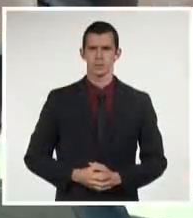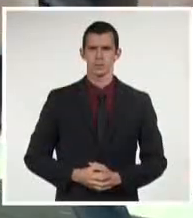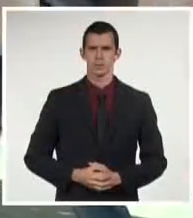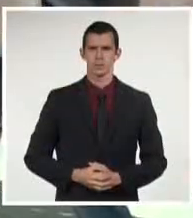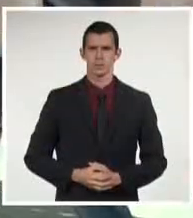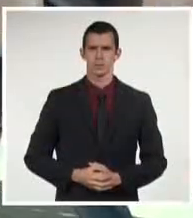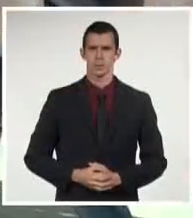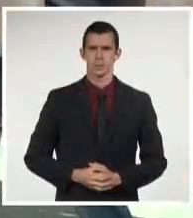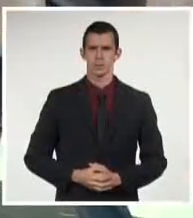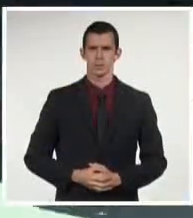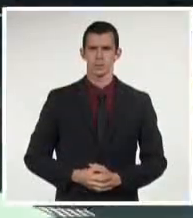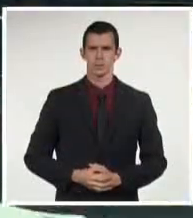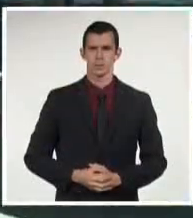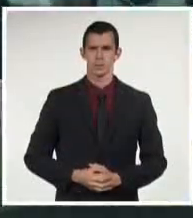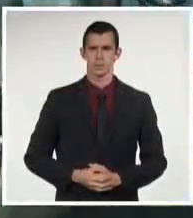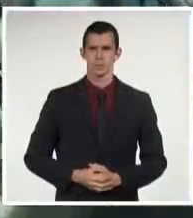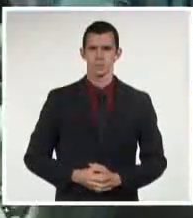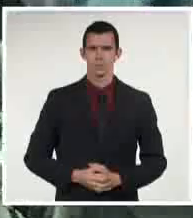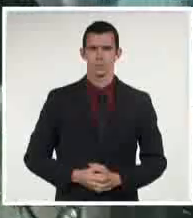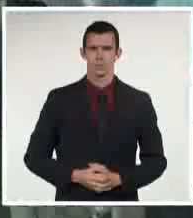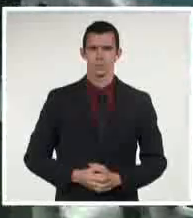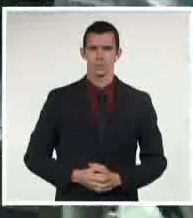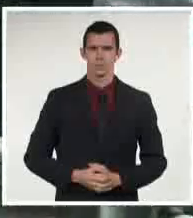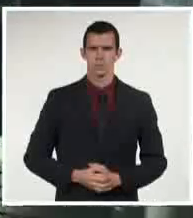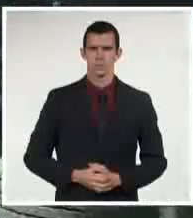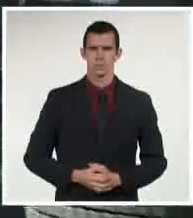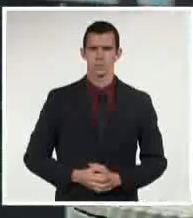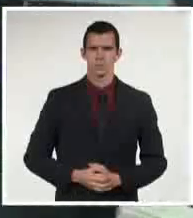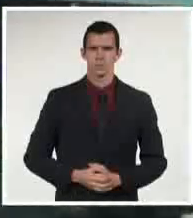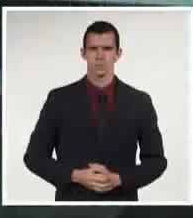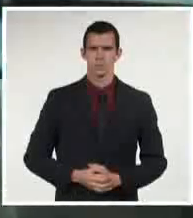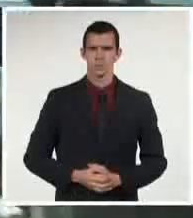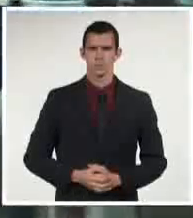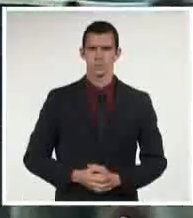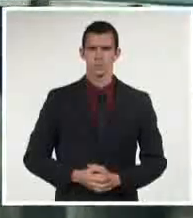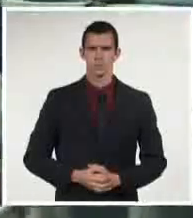Bárbara de Haz, Trabajo, Sistema Informativo de la Televisión Cubana.